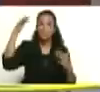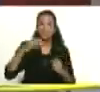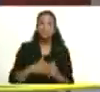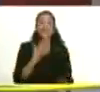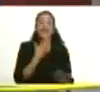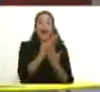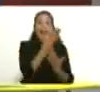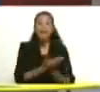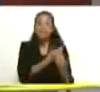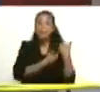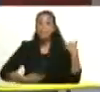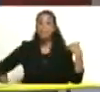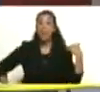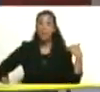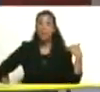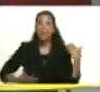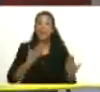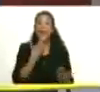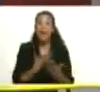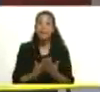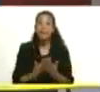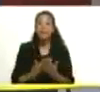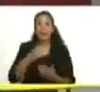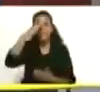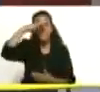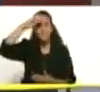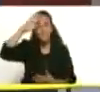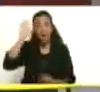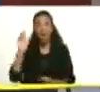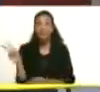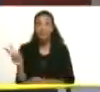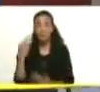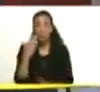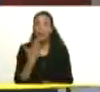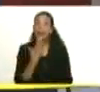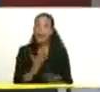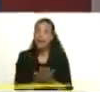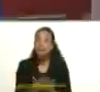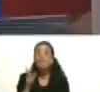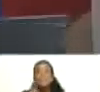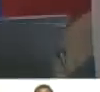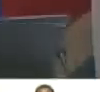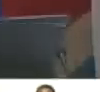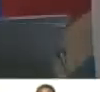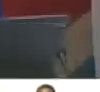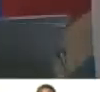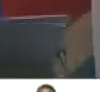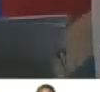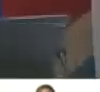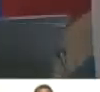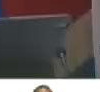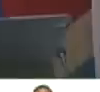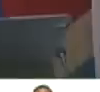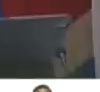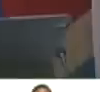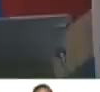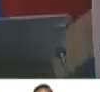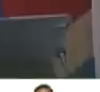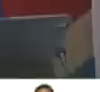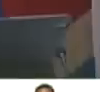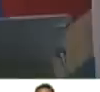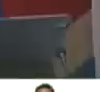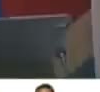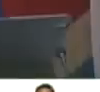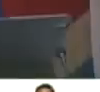Gracias, compañero Nicolás Maduro, presidente de la República Bolivariana de Venezuela, por sus palabras, y concedo la palabra